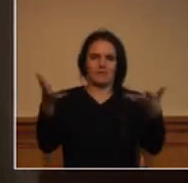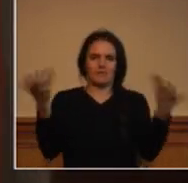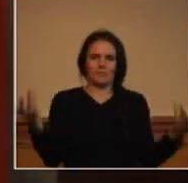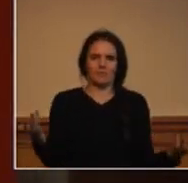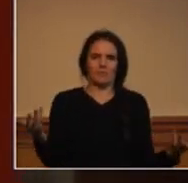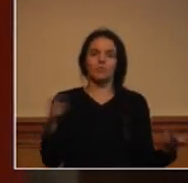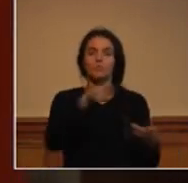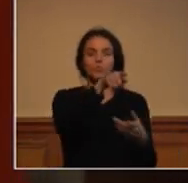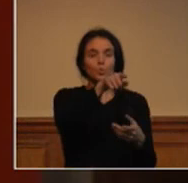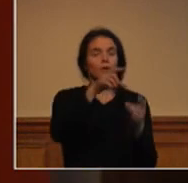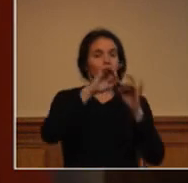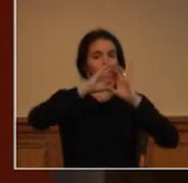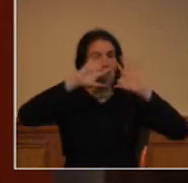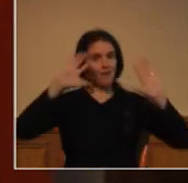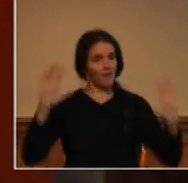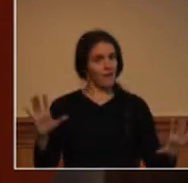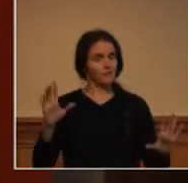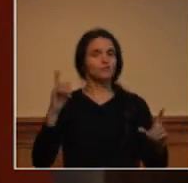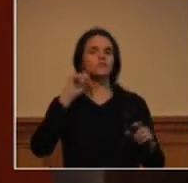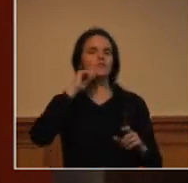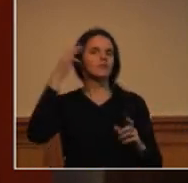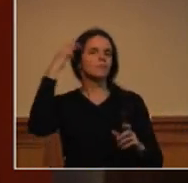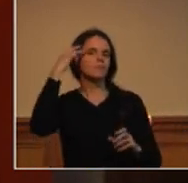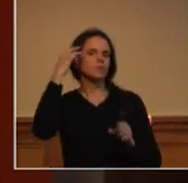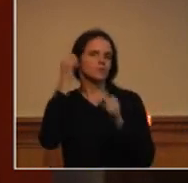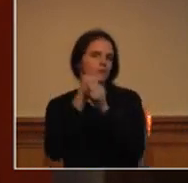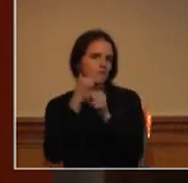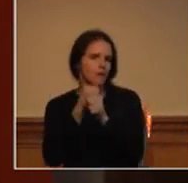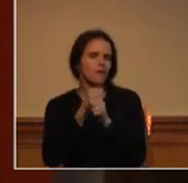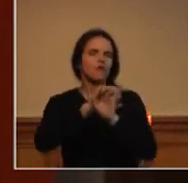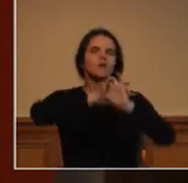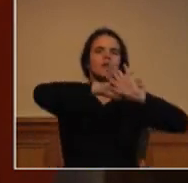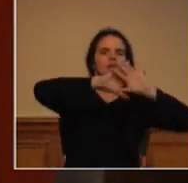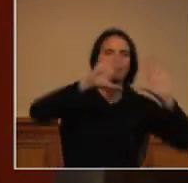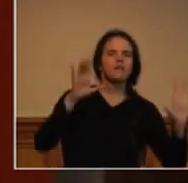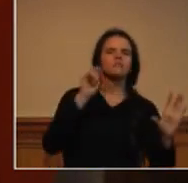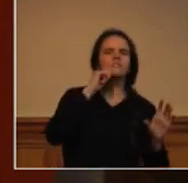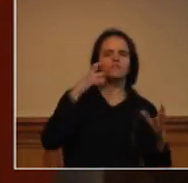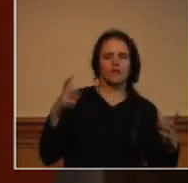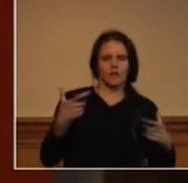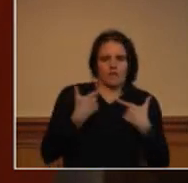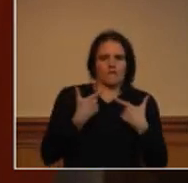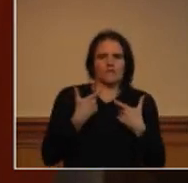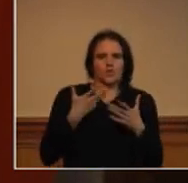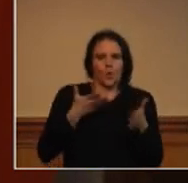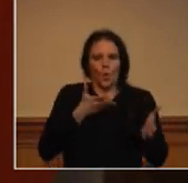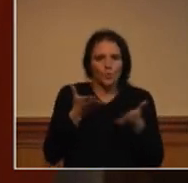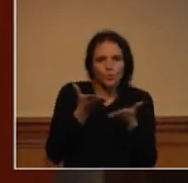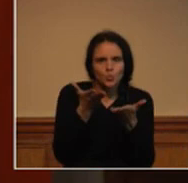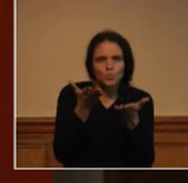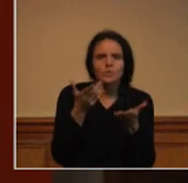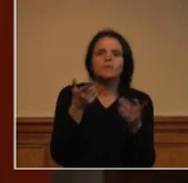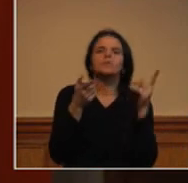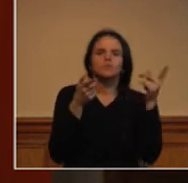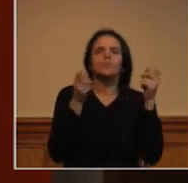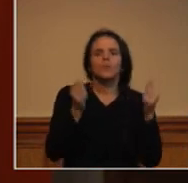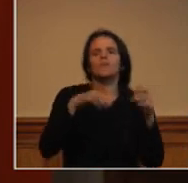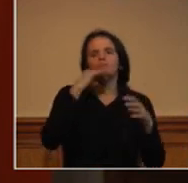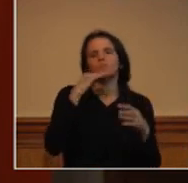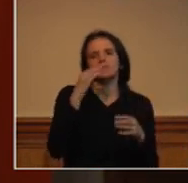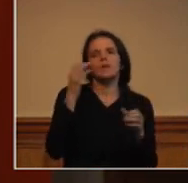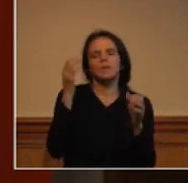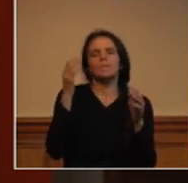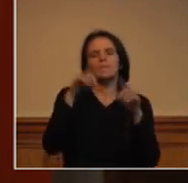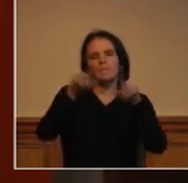tienes claro el concepto de memoria de trabajo y tienes claro el de inhibición conductual, por supuesto que podrás utilizar la mesita